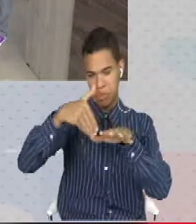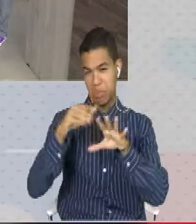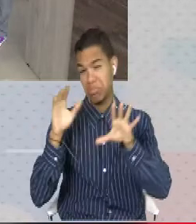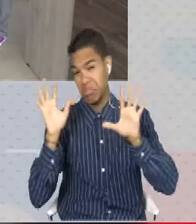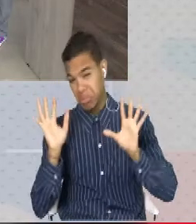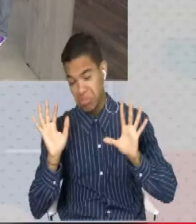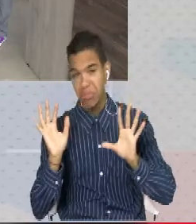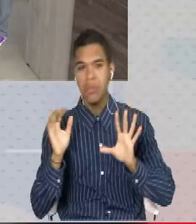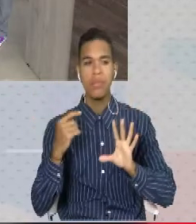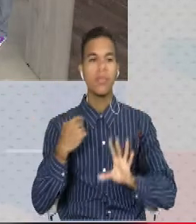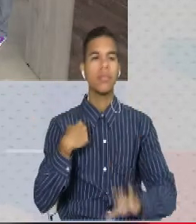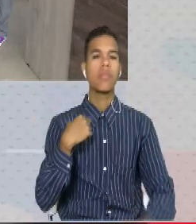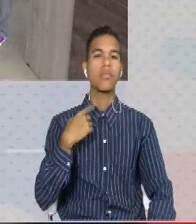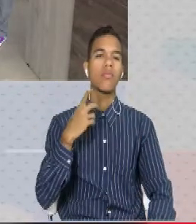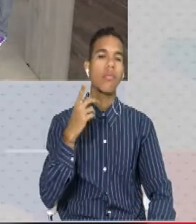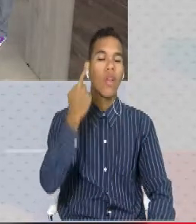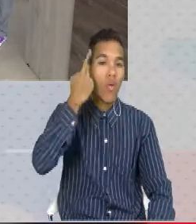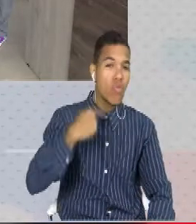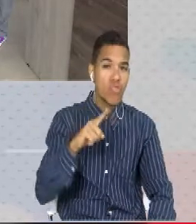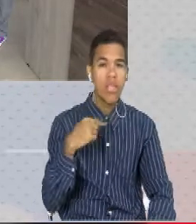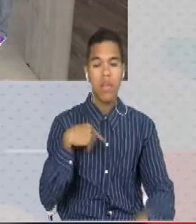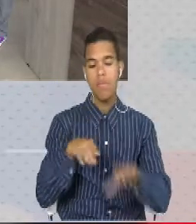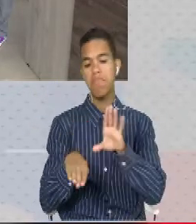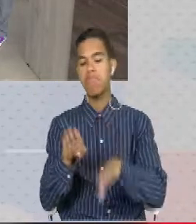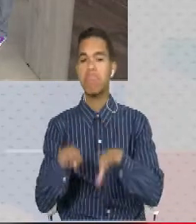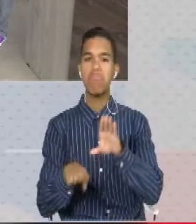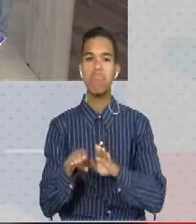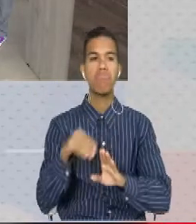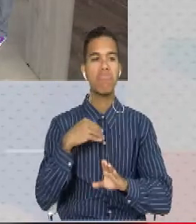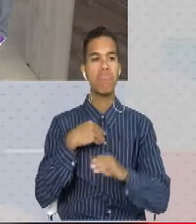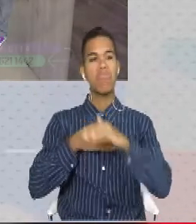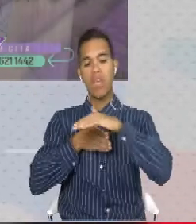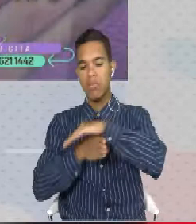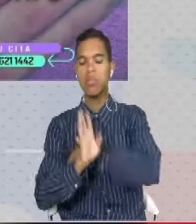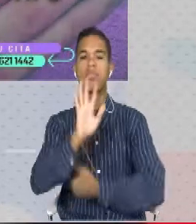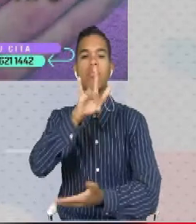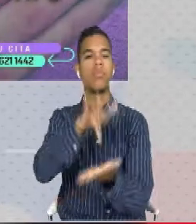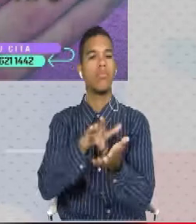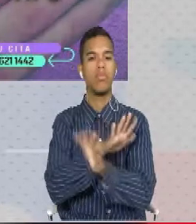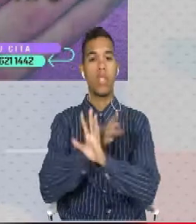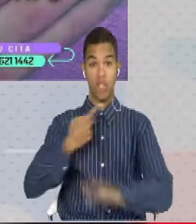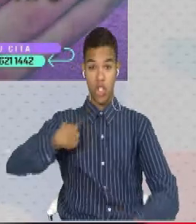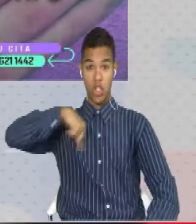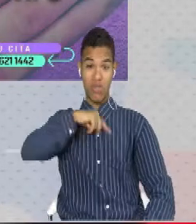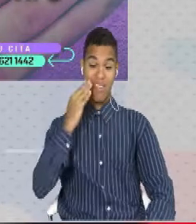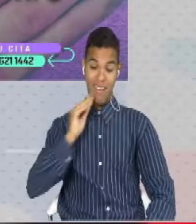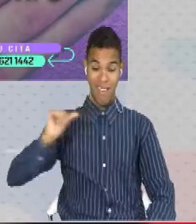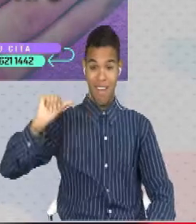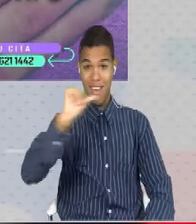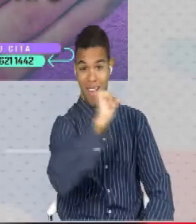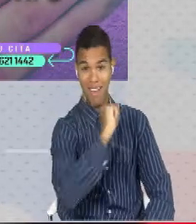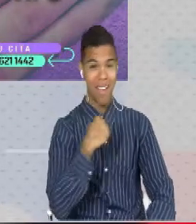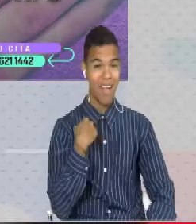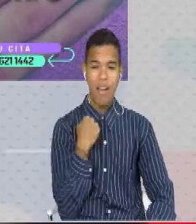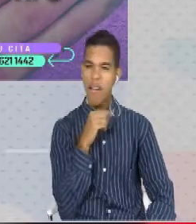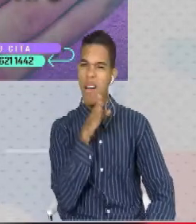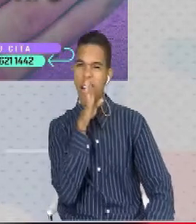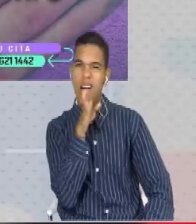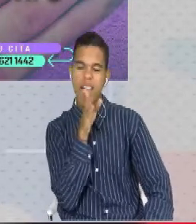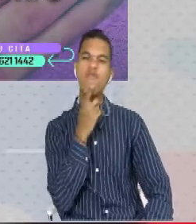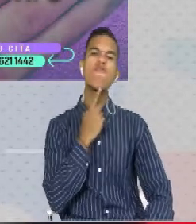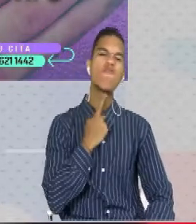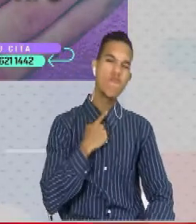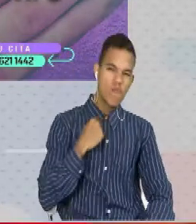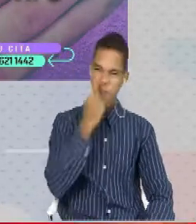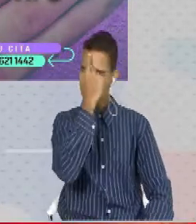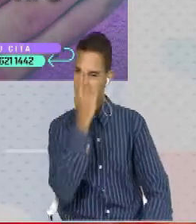voy a arreglar las uñas de los pies, y pasaron por un salón y ahí se metieron. Ellos no son como nosotras, que ya nosotras sabemos quién es la que nos gusta,